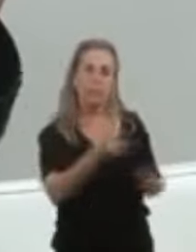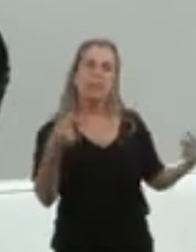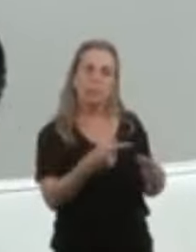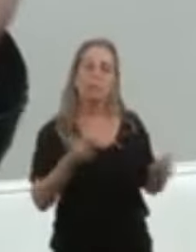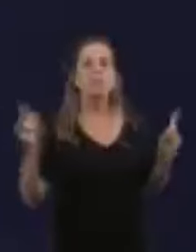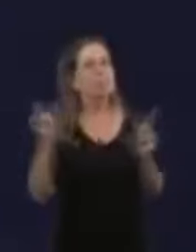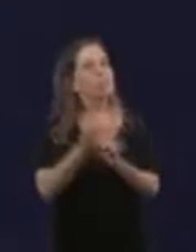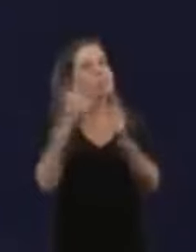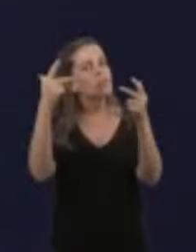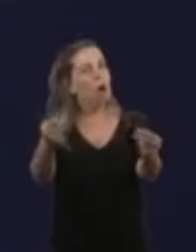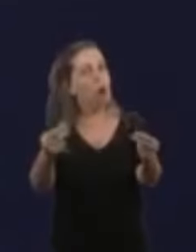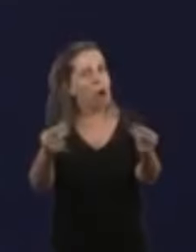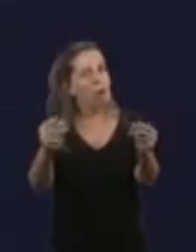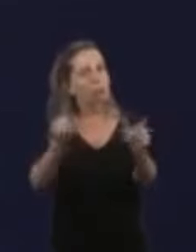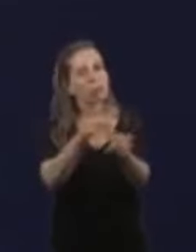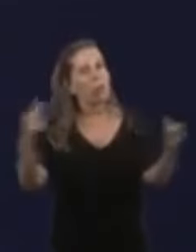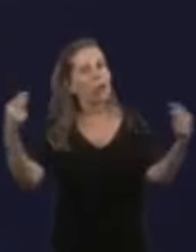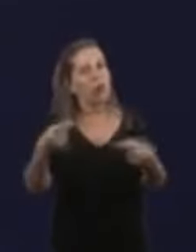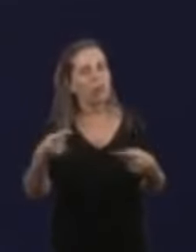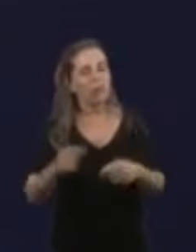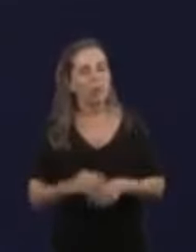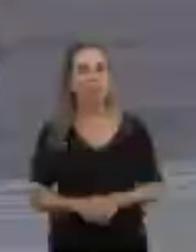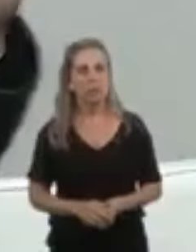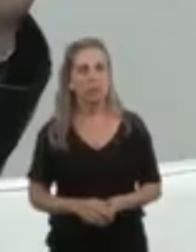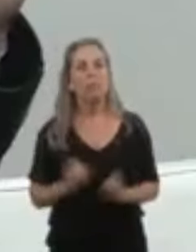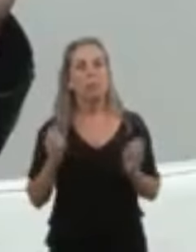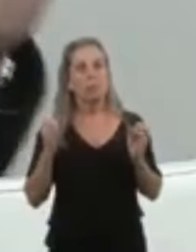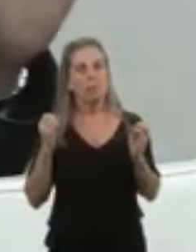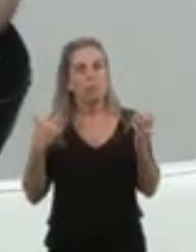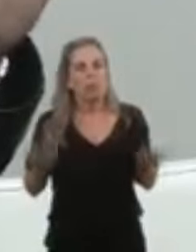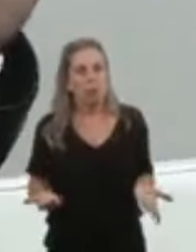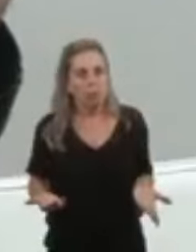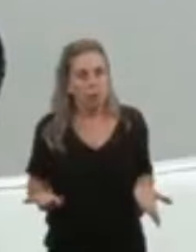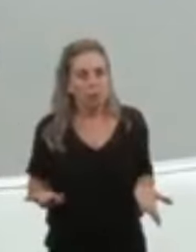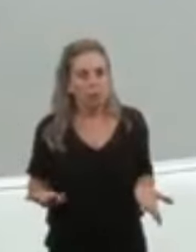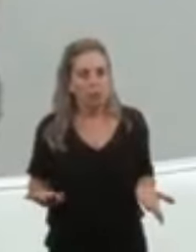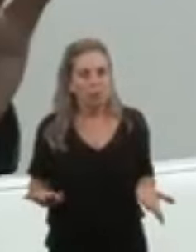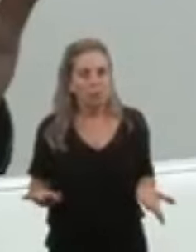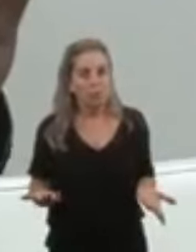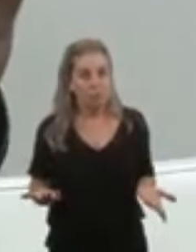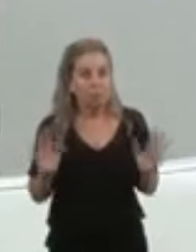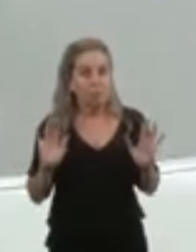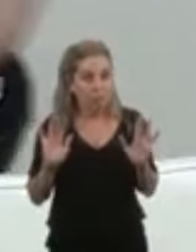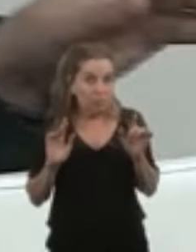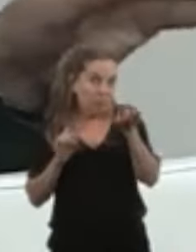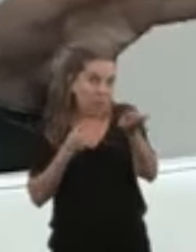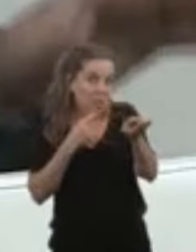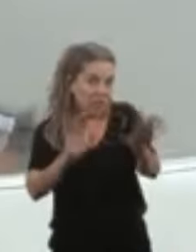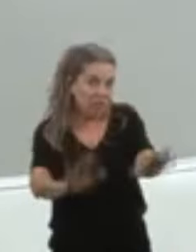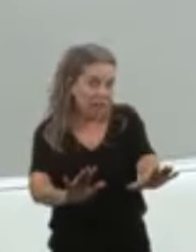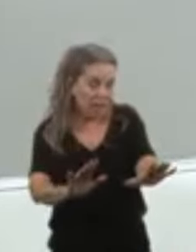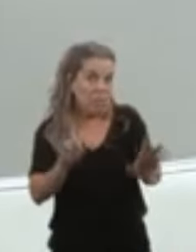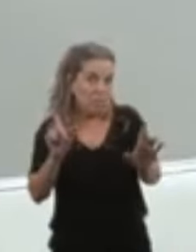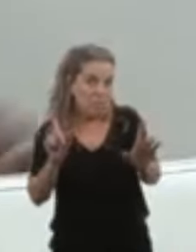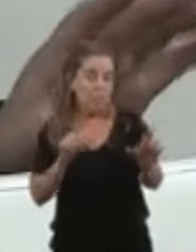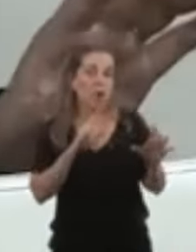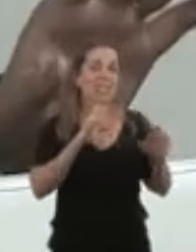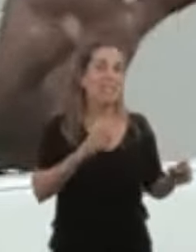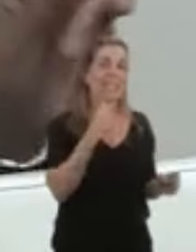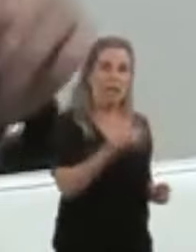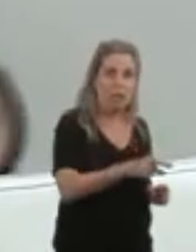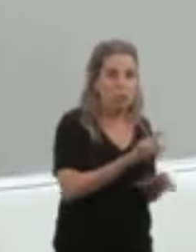contradicción mir el título no hubo contradicción bien entonces podemos tomar a partir de lo que decí vos y lo que dijo Rodríguez chirilo que